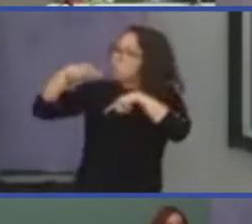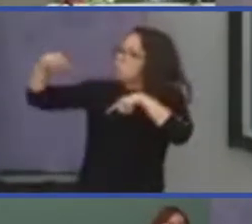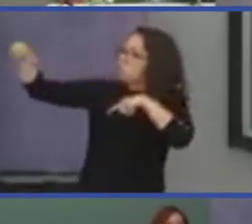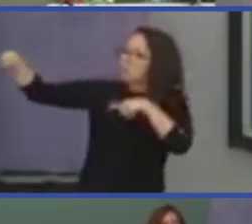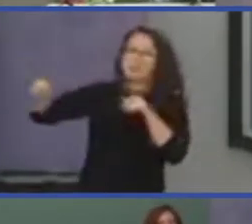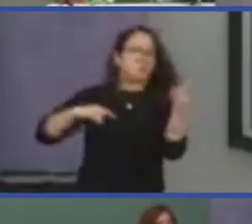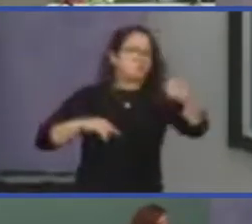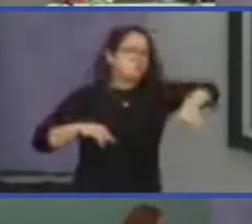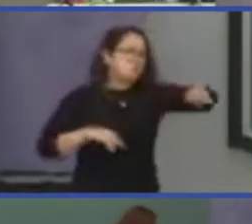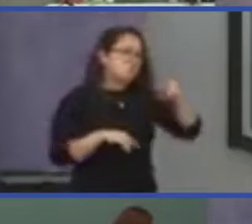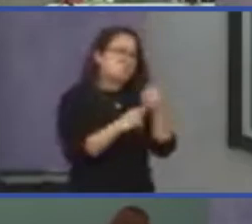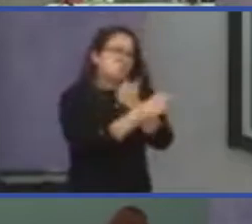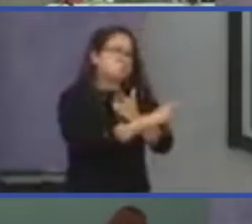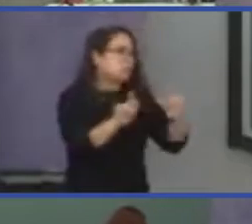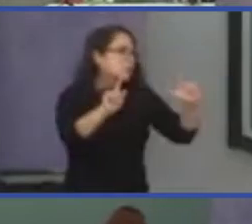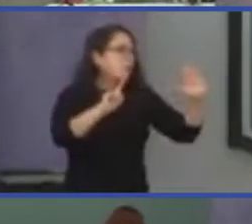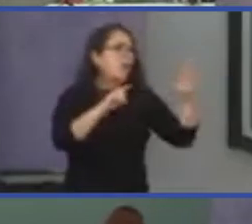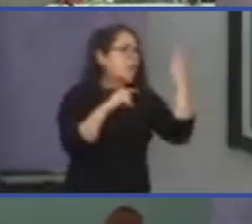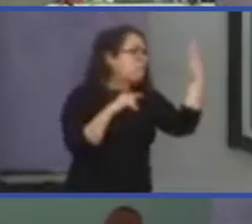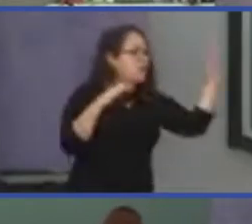espejo frente a otro espejo.